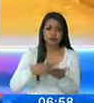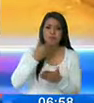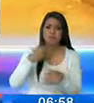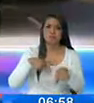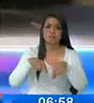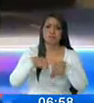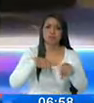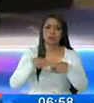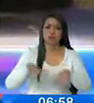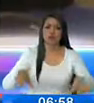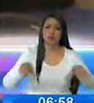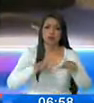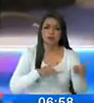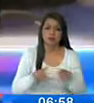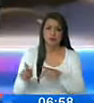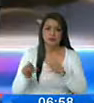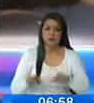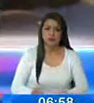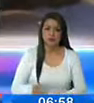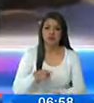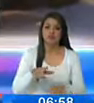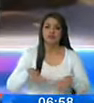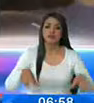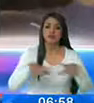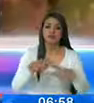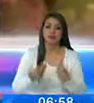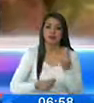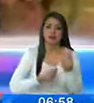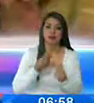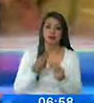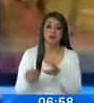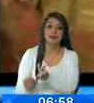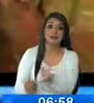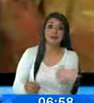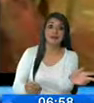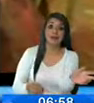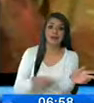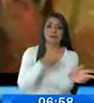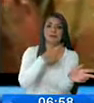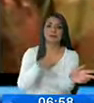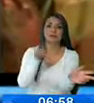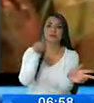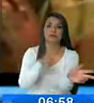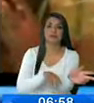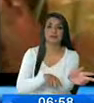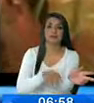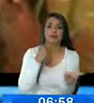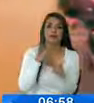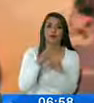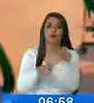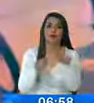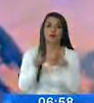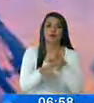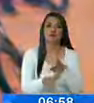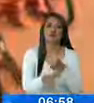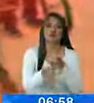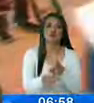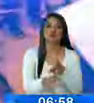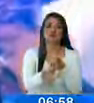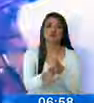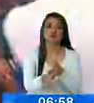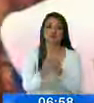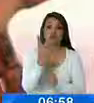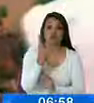vehicular en esta sección. De tal manera que ahí lo que vamos a hacer es prohibir los giros a la izquierda. Eso es lo que nos generan columnas de vehículos. Dos de los heridos